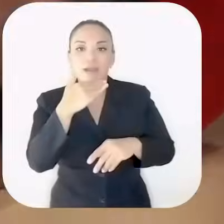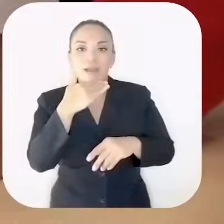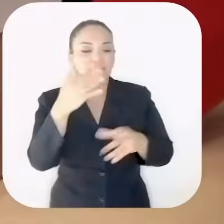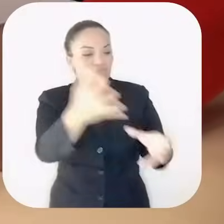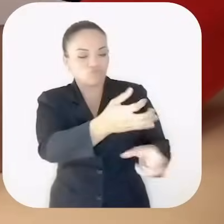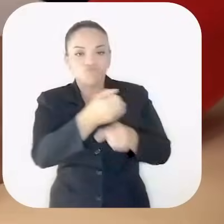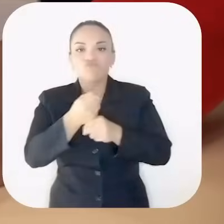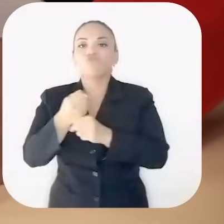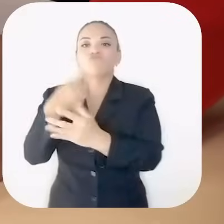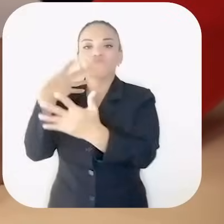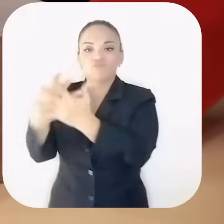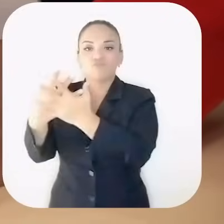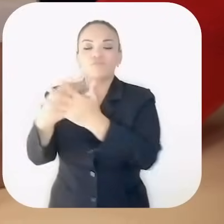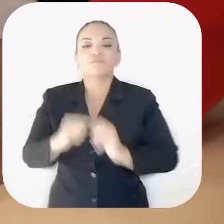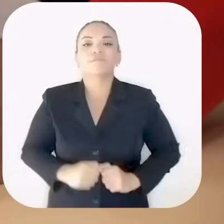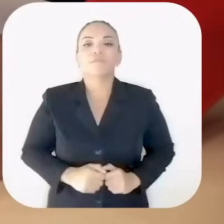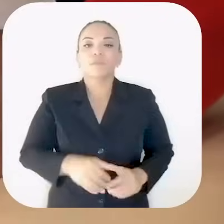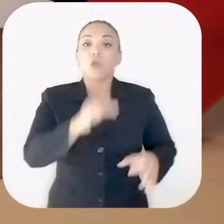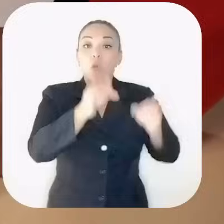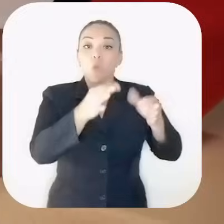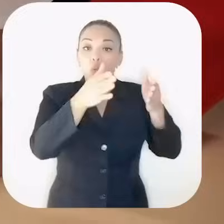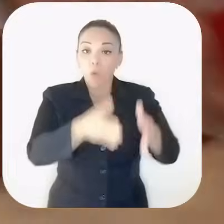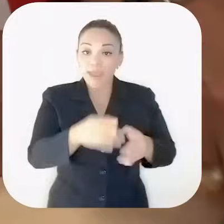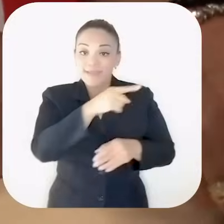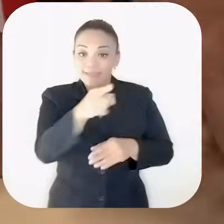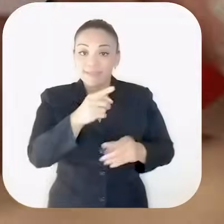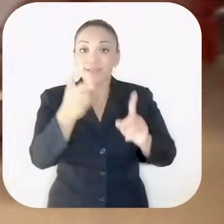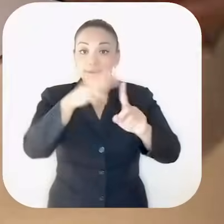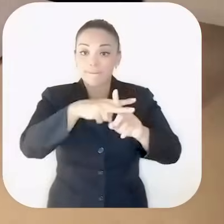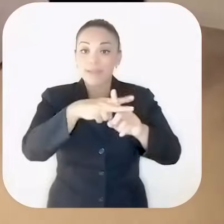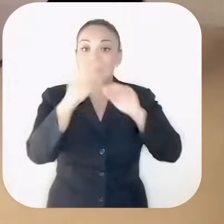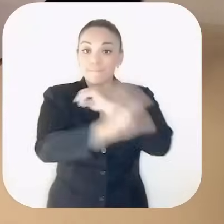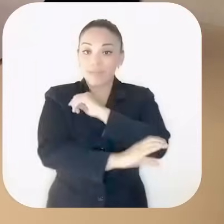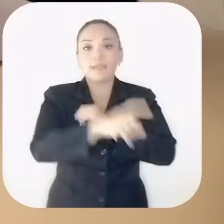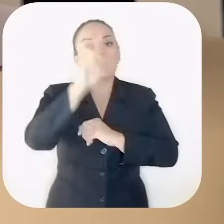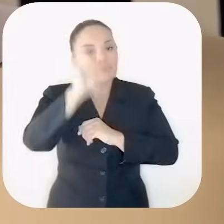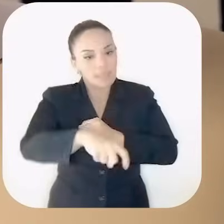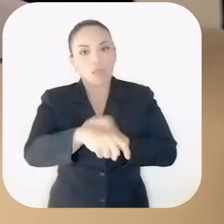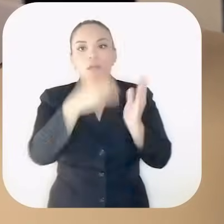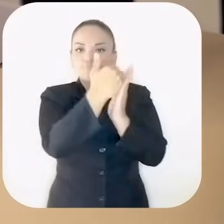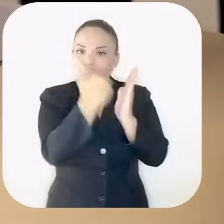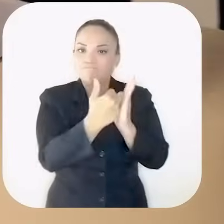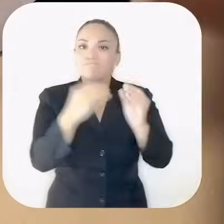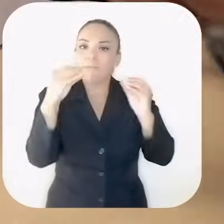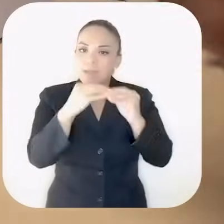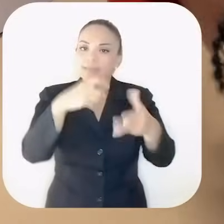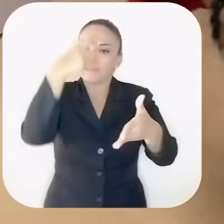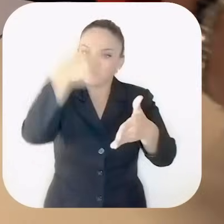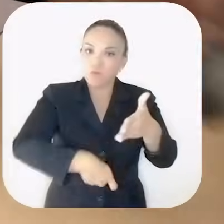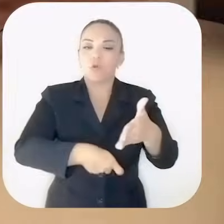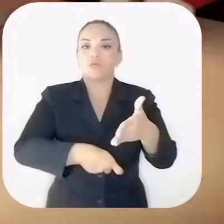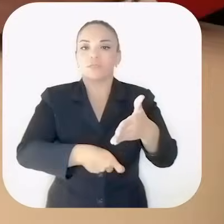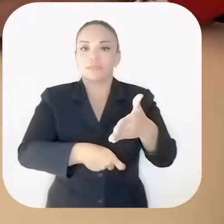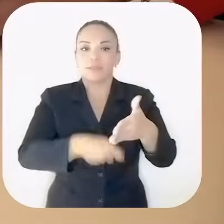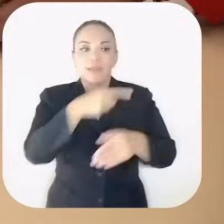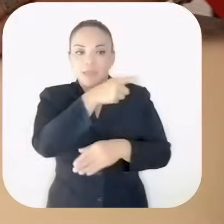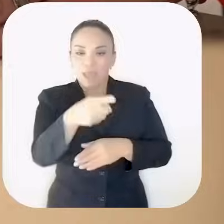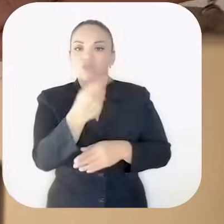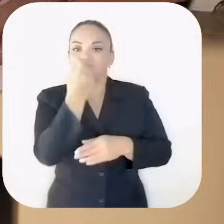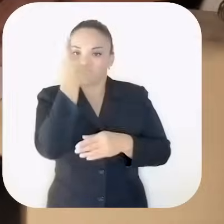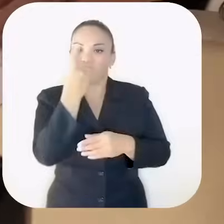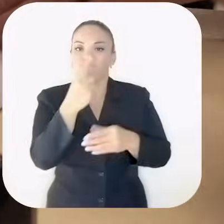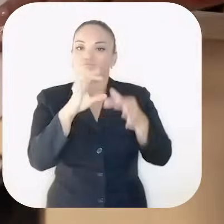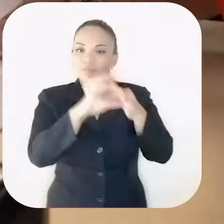calles y que los jueces de ejecución de la pena tengan que aplicar medidas mucho más rigurosas en la interpretación de las leyes